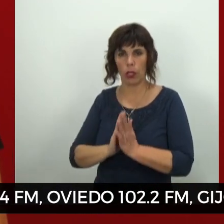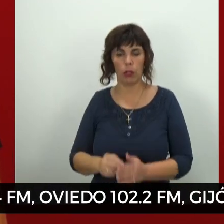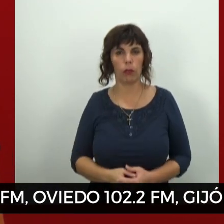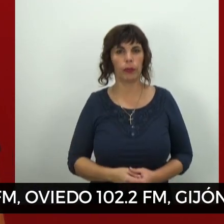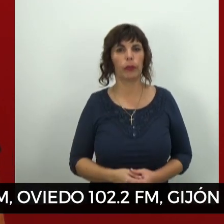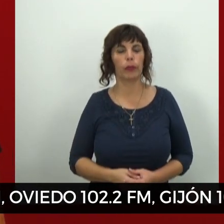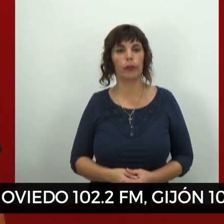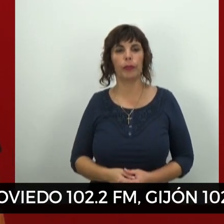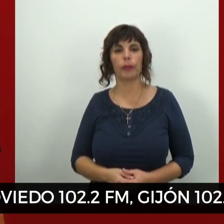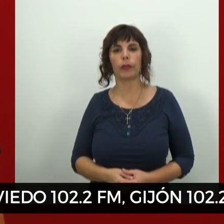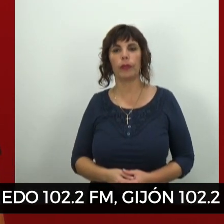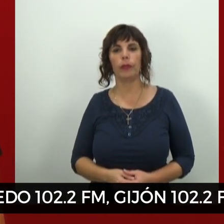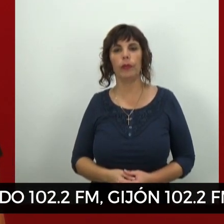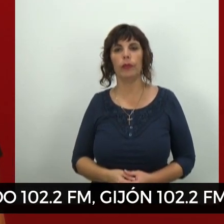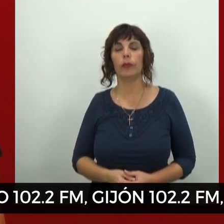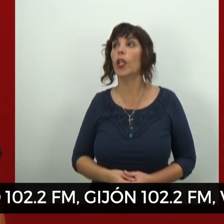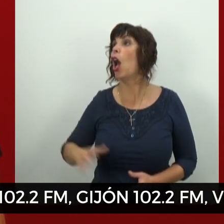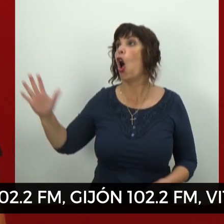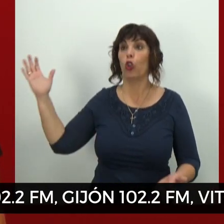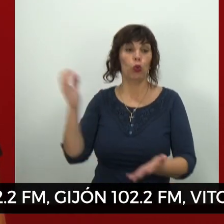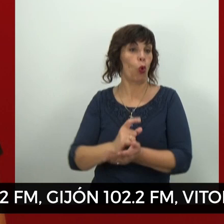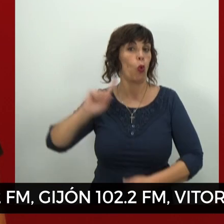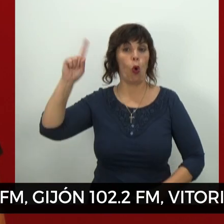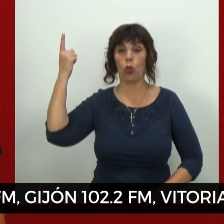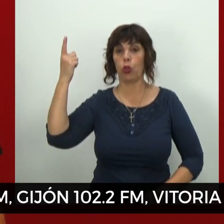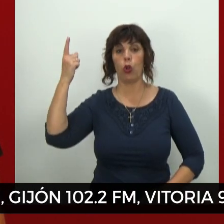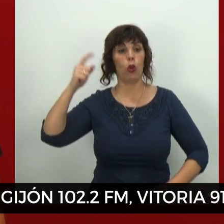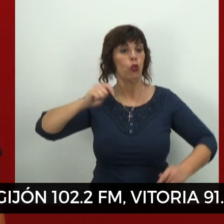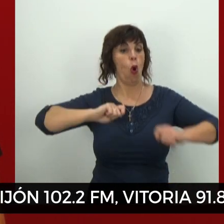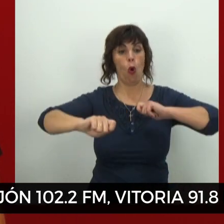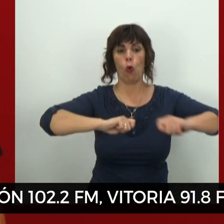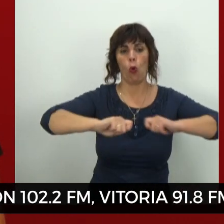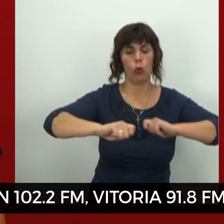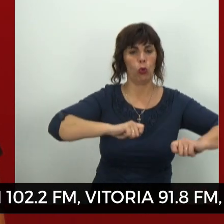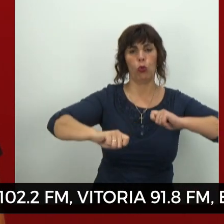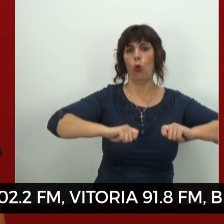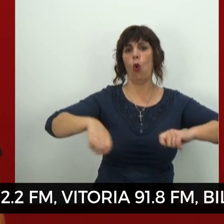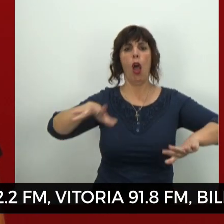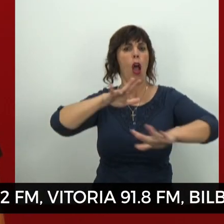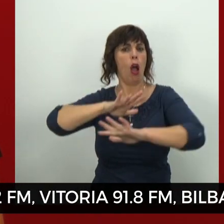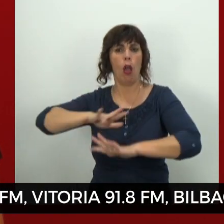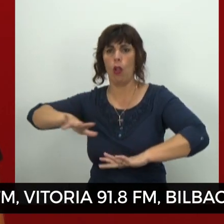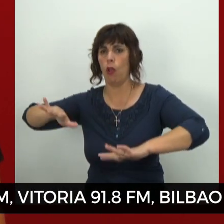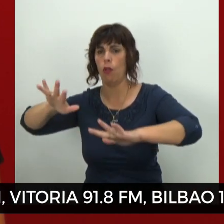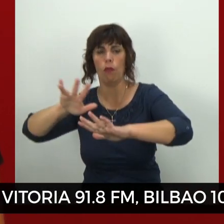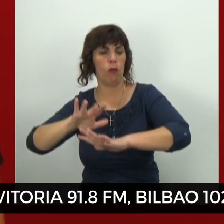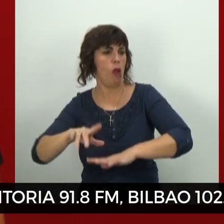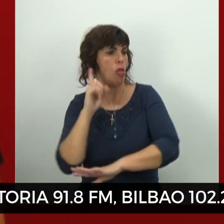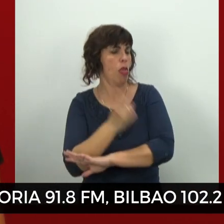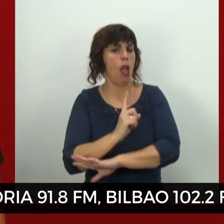fuera del alcance, de la influencia y del dominio de Jesucristo.